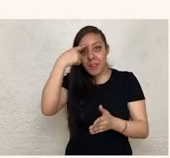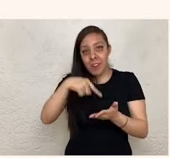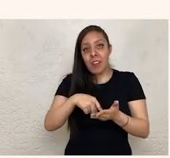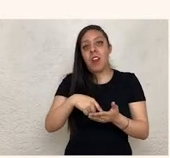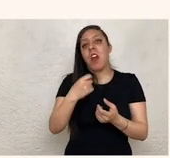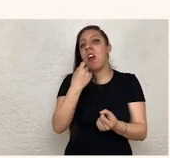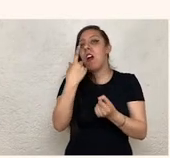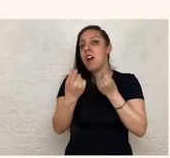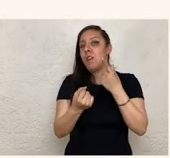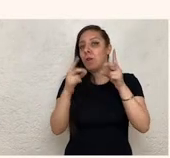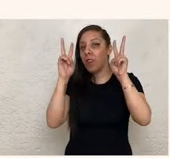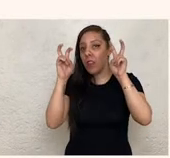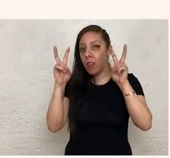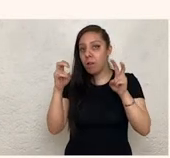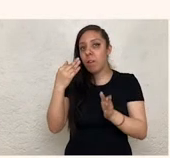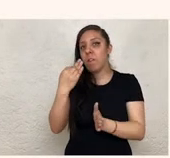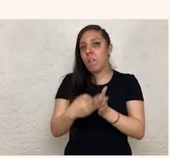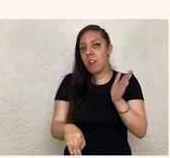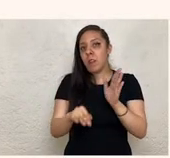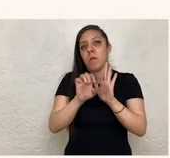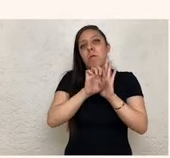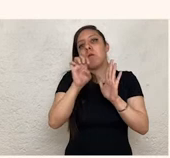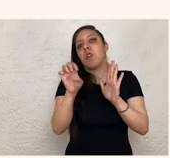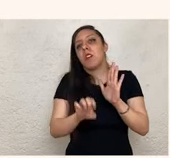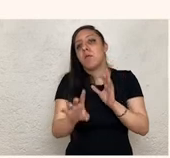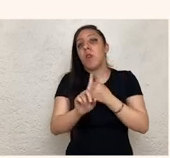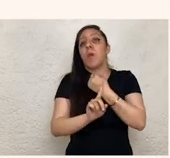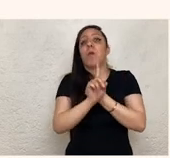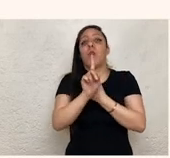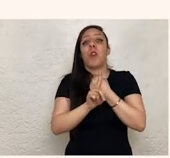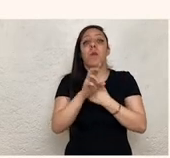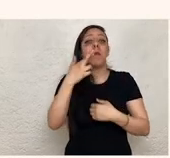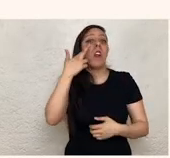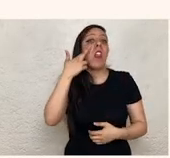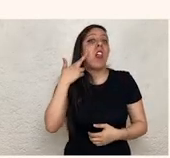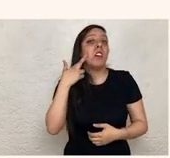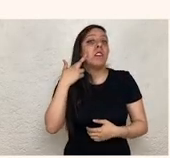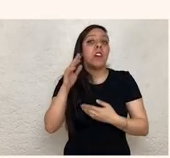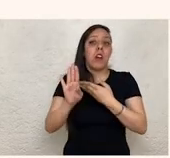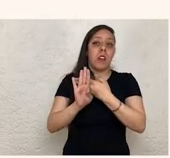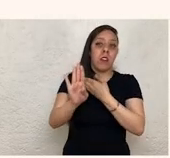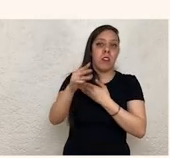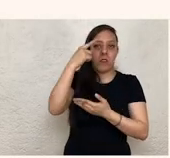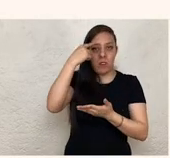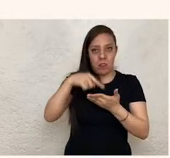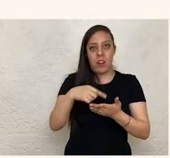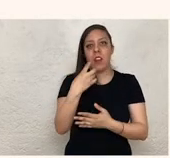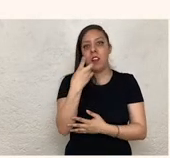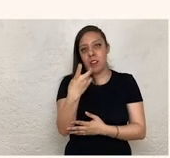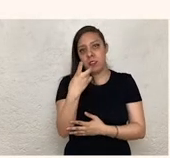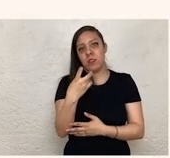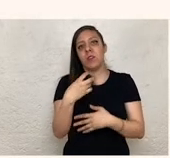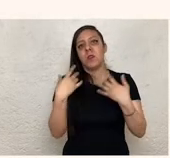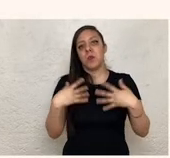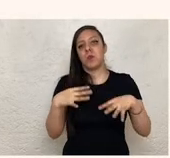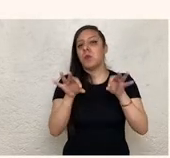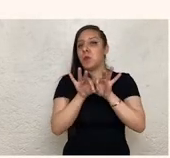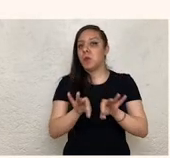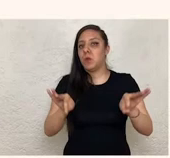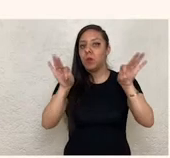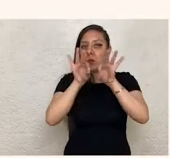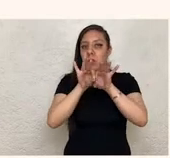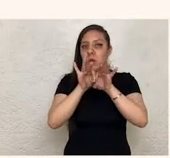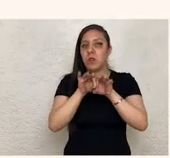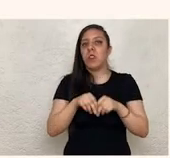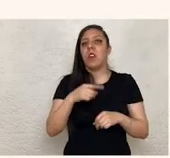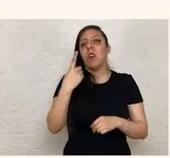que se nos quedaron algunos temas ahí en el tintero, como por ejemplo el problema del racismo, ¿no? Que yo creo que también es algo muy